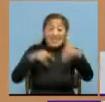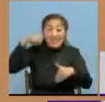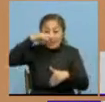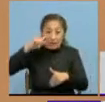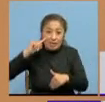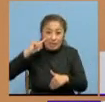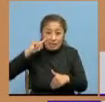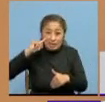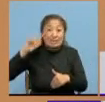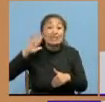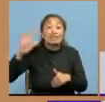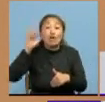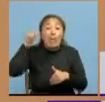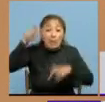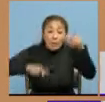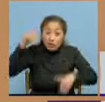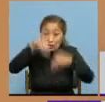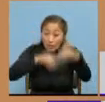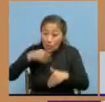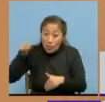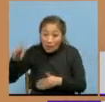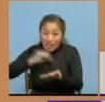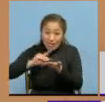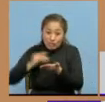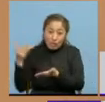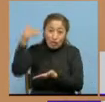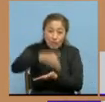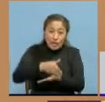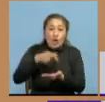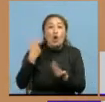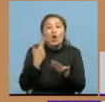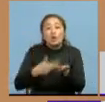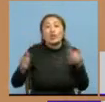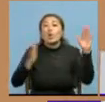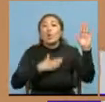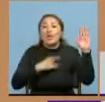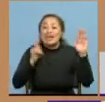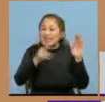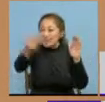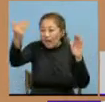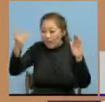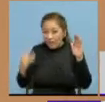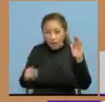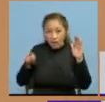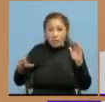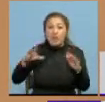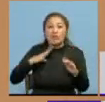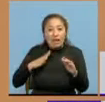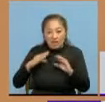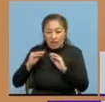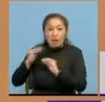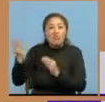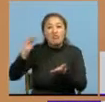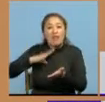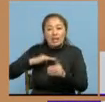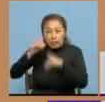personas que votaron a los justicialistas para entrar a la legislatura, se hizo jurar a quien seguía en la lista que no había alcanzado la cantidad suficiente